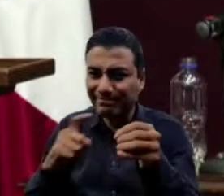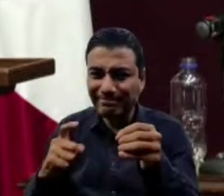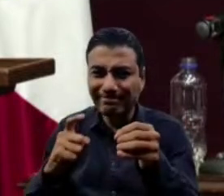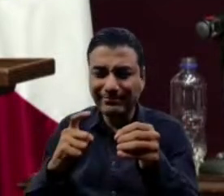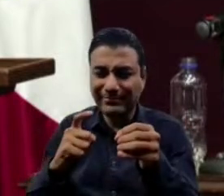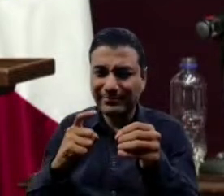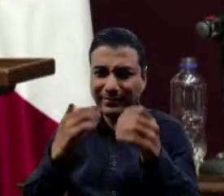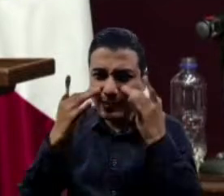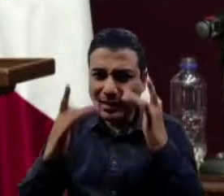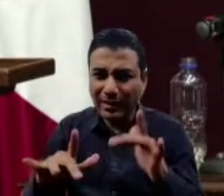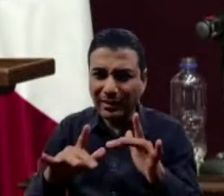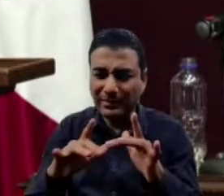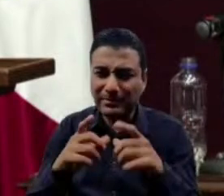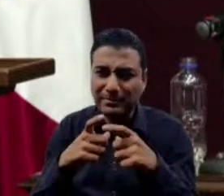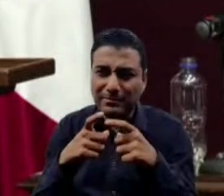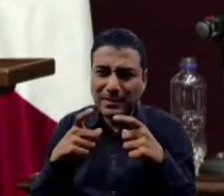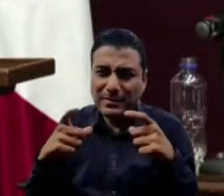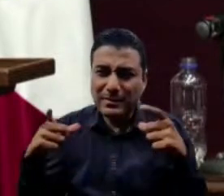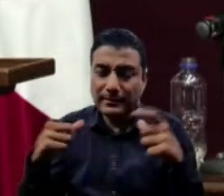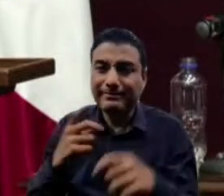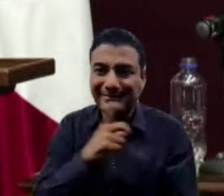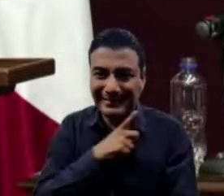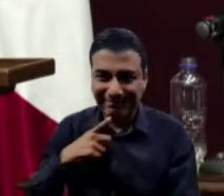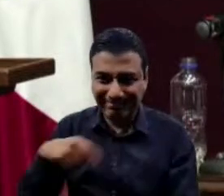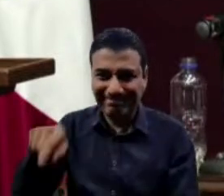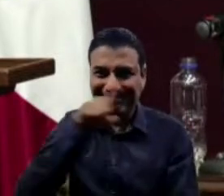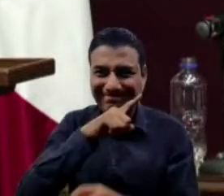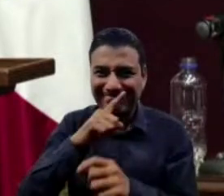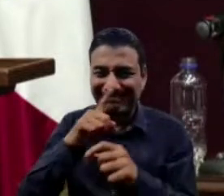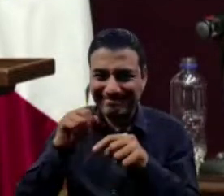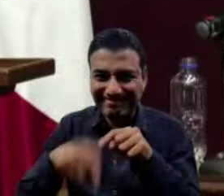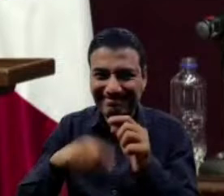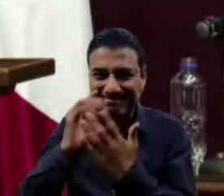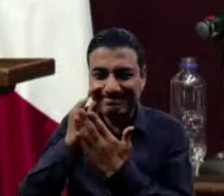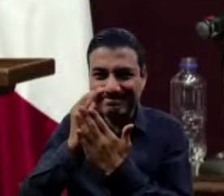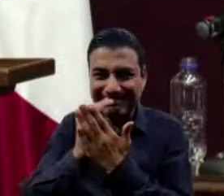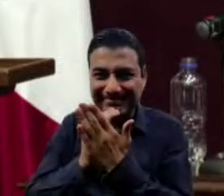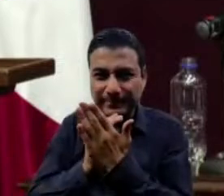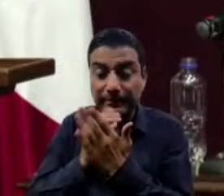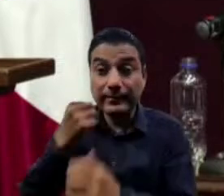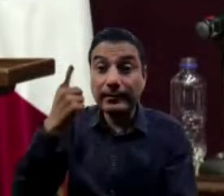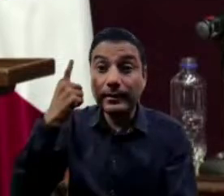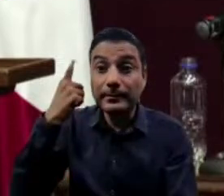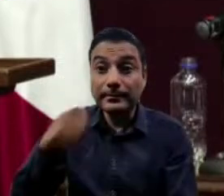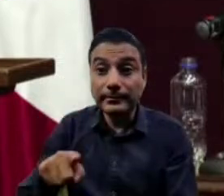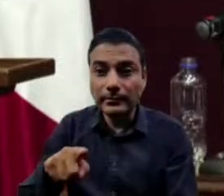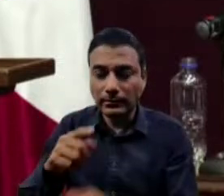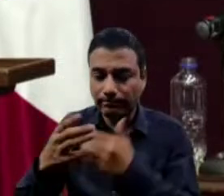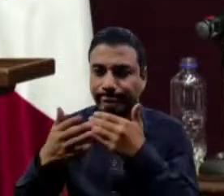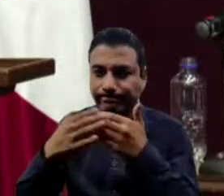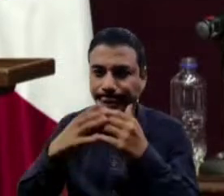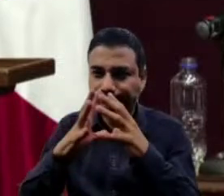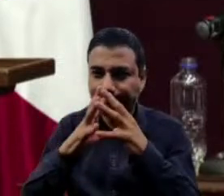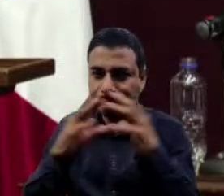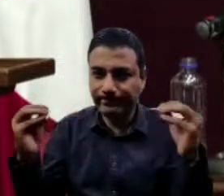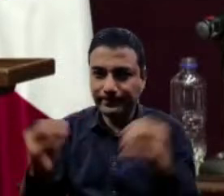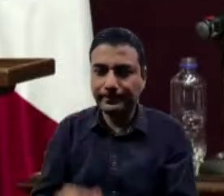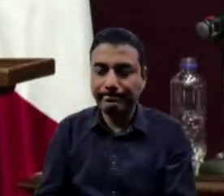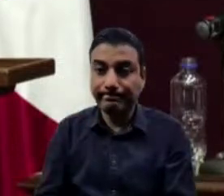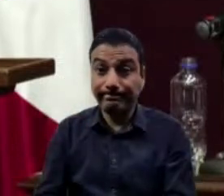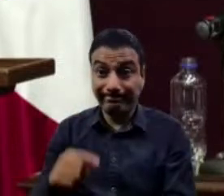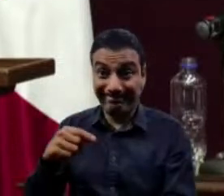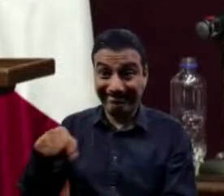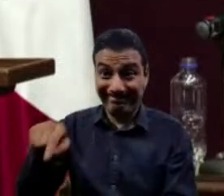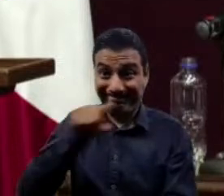para reducirlo en lo mayor posible y en su momento erradicarlo. De una revisión realizada en los datos